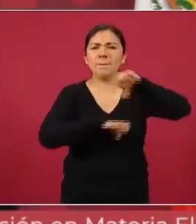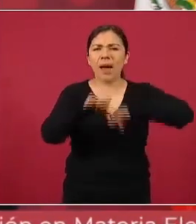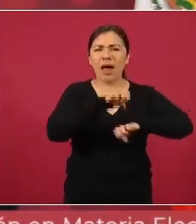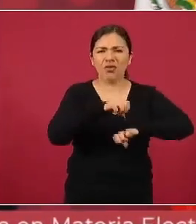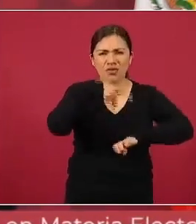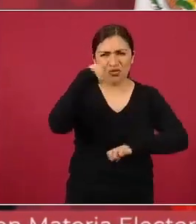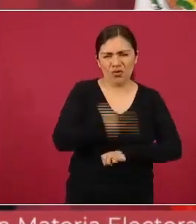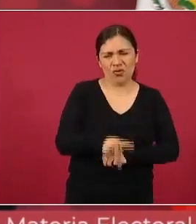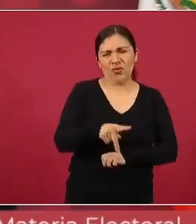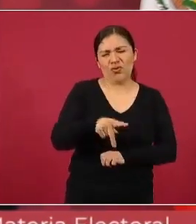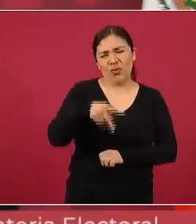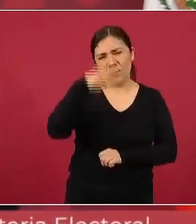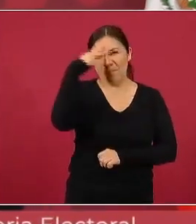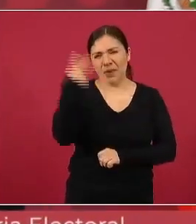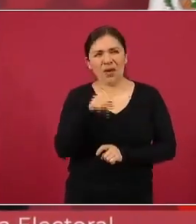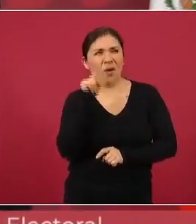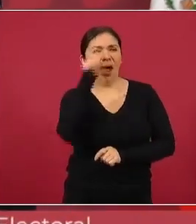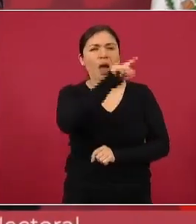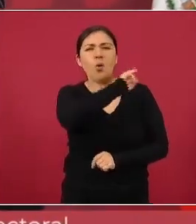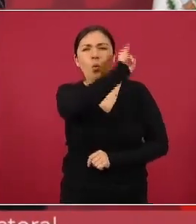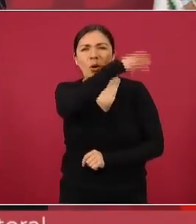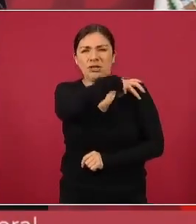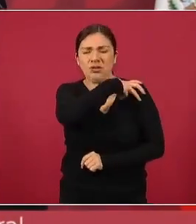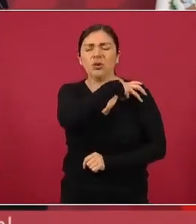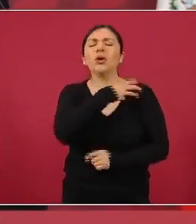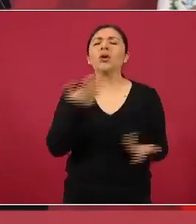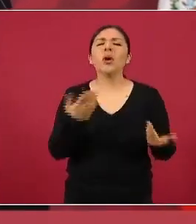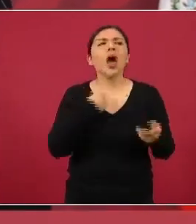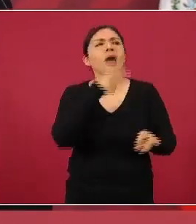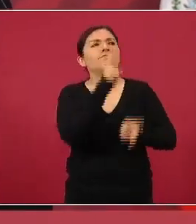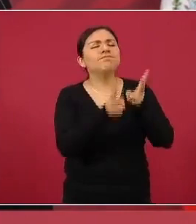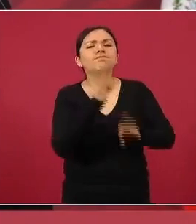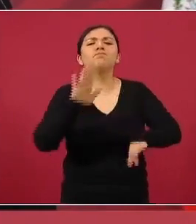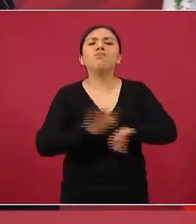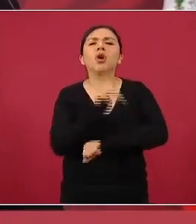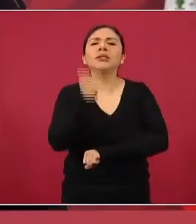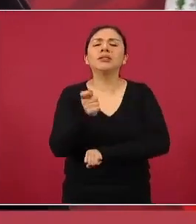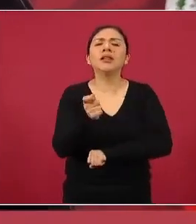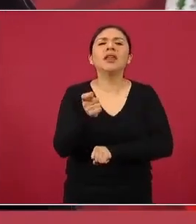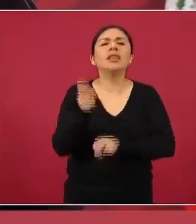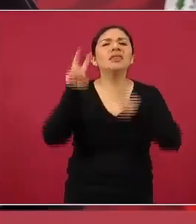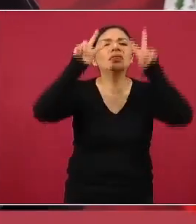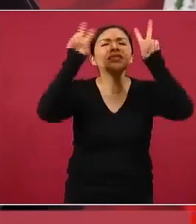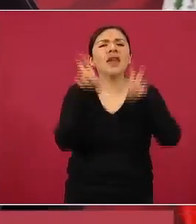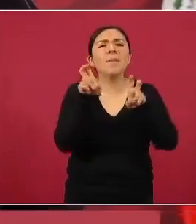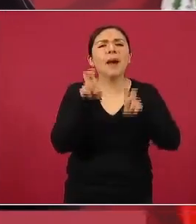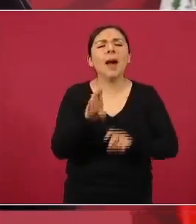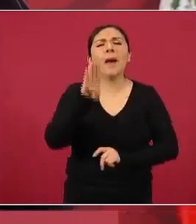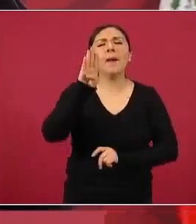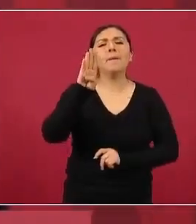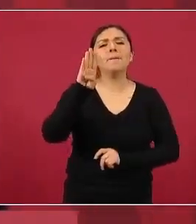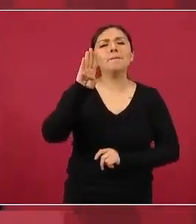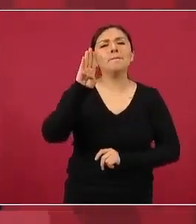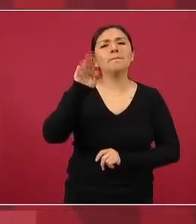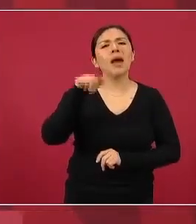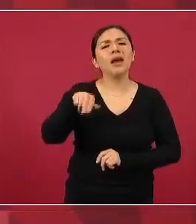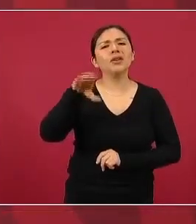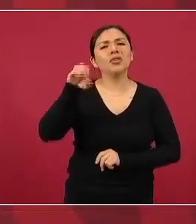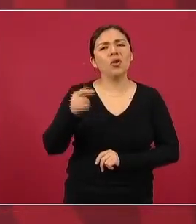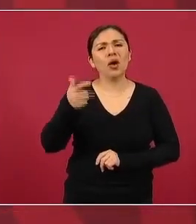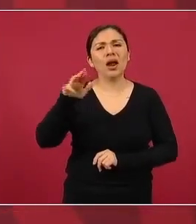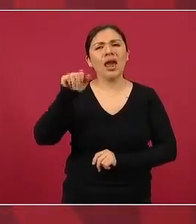en Washington por el asunto del Banco de Grava, que tiene una empresa